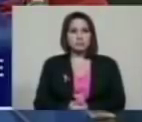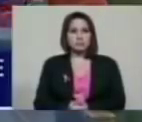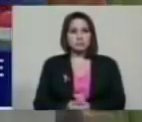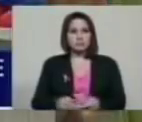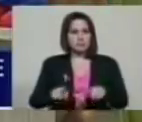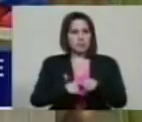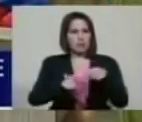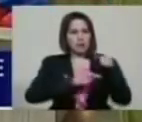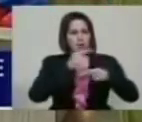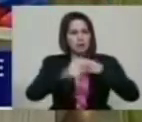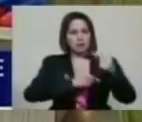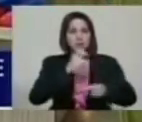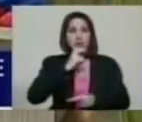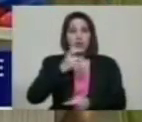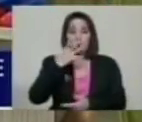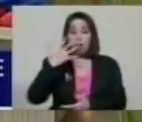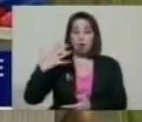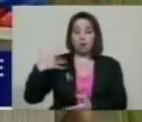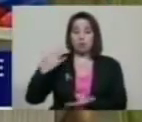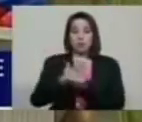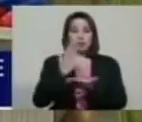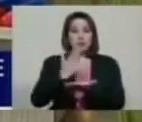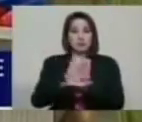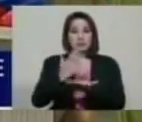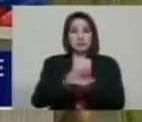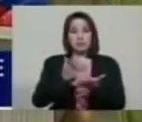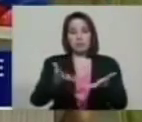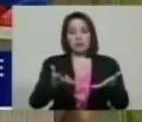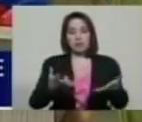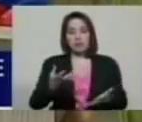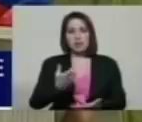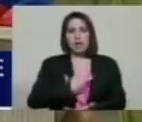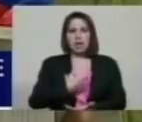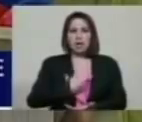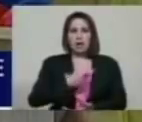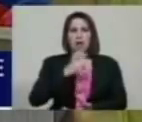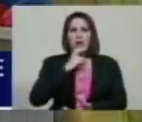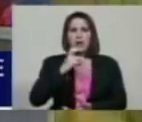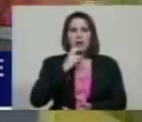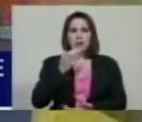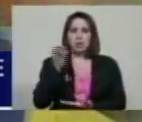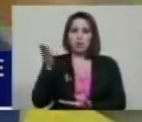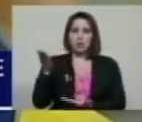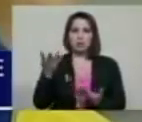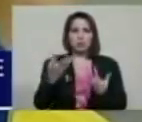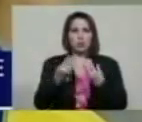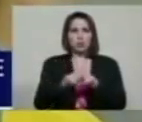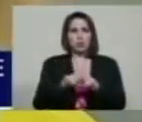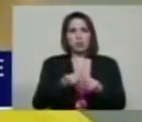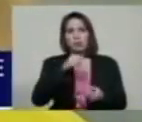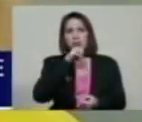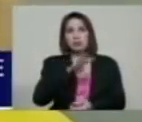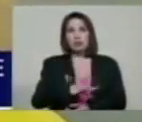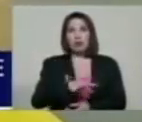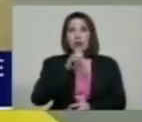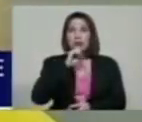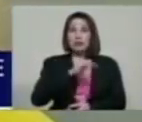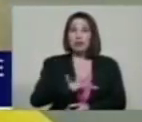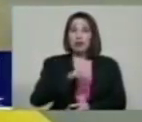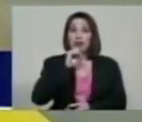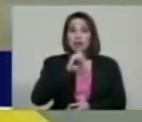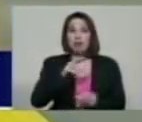esta generación de oro. Qué orgullo tiene que sentir un medallista olímpico como tú, luego de pasar tantas historias, luego de